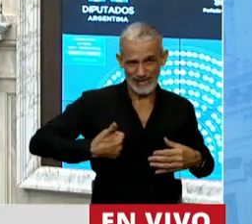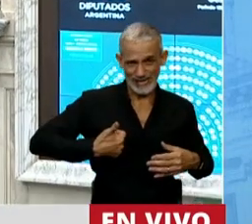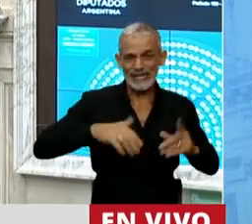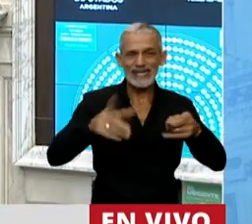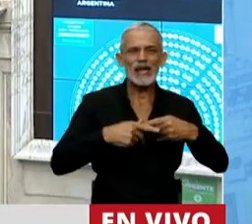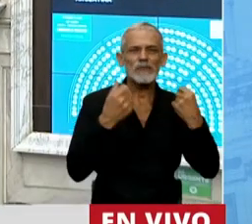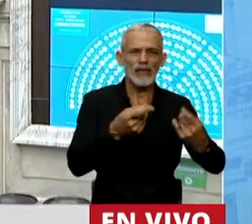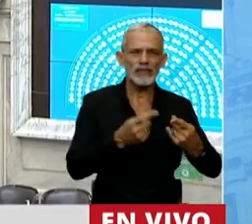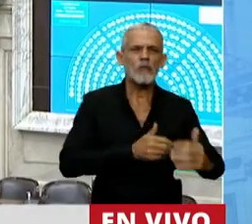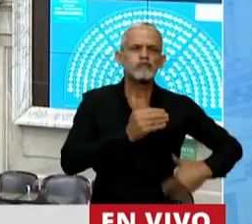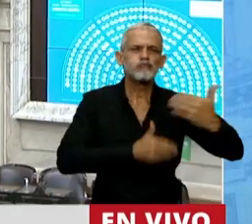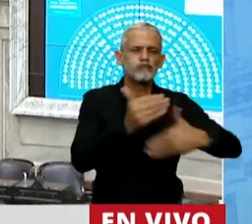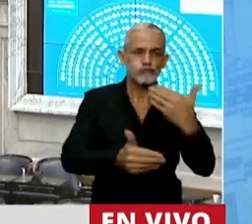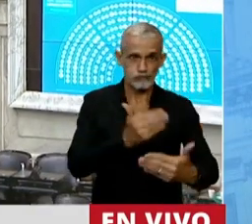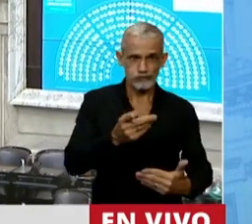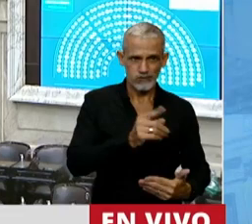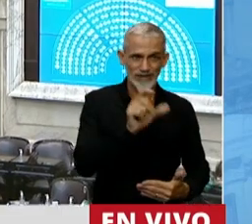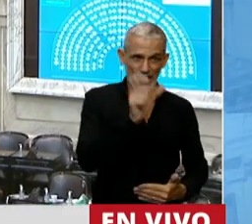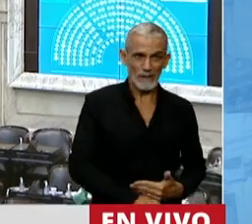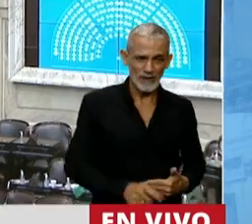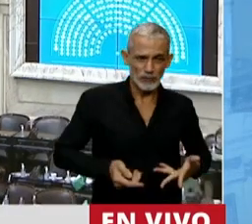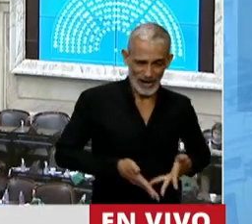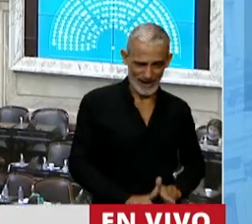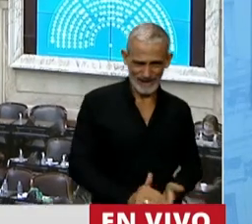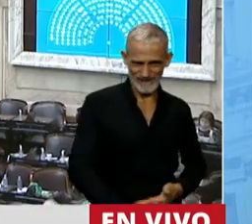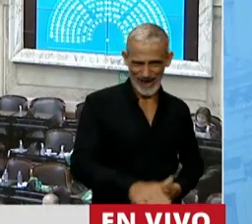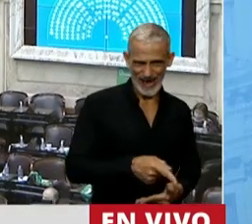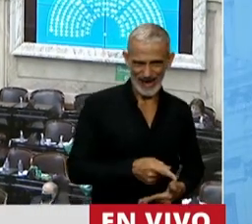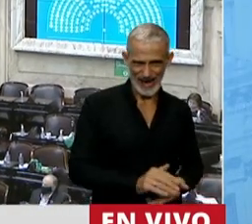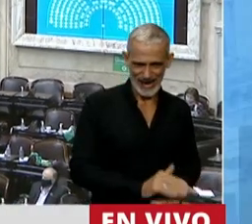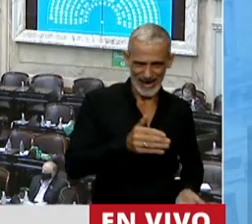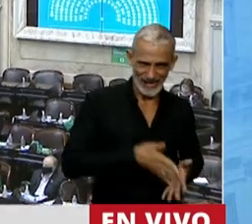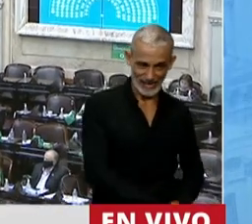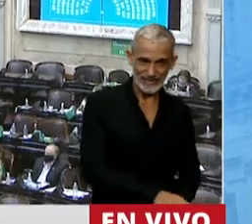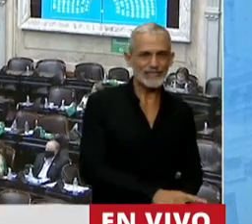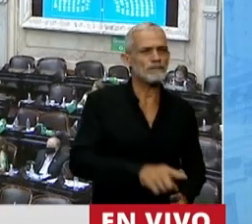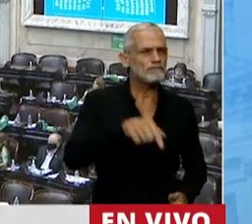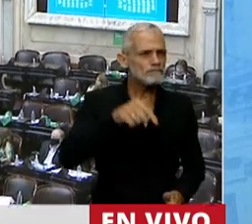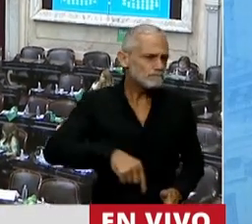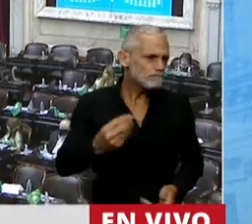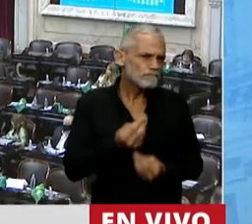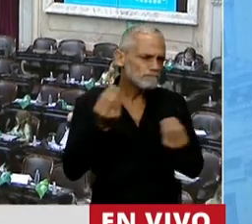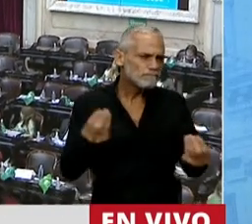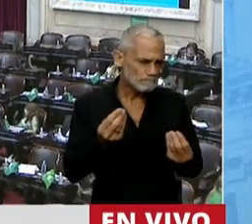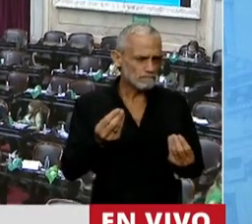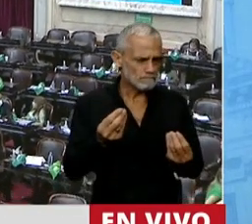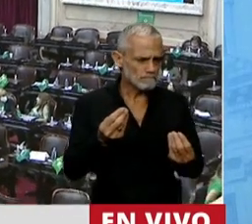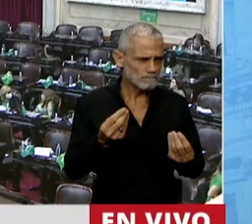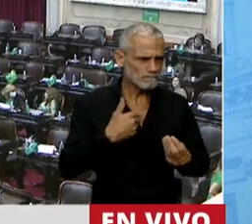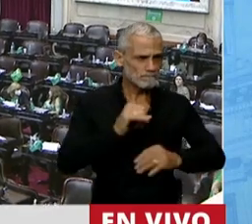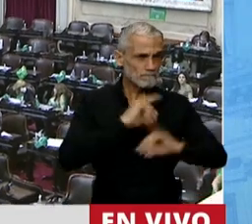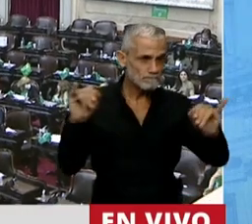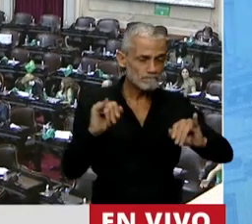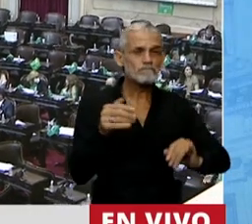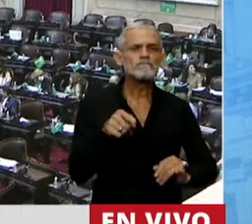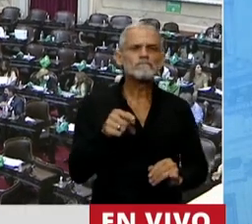su vez permitan el desarrollo pleno de la persona por nacer. Esto, señor presidente, les aseguro,